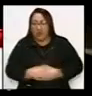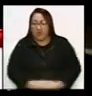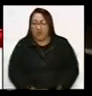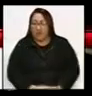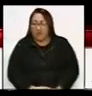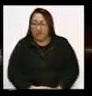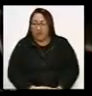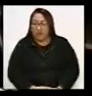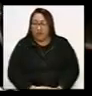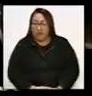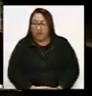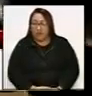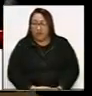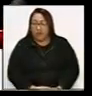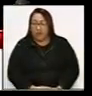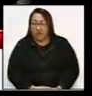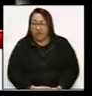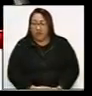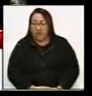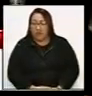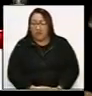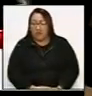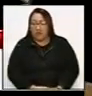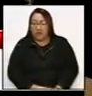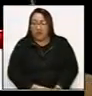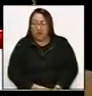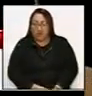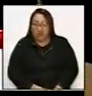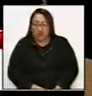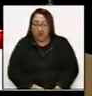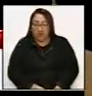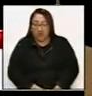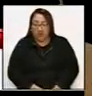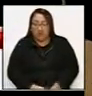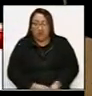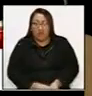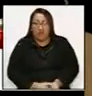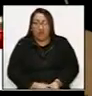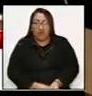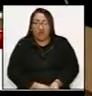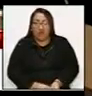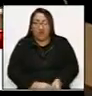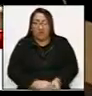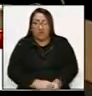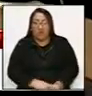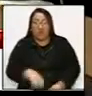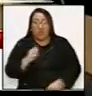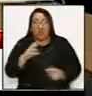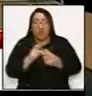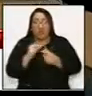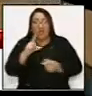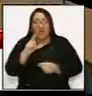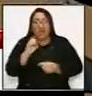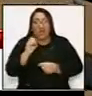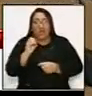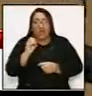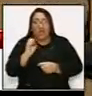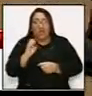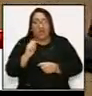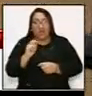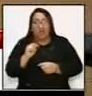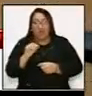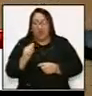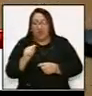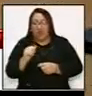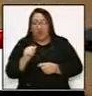Gracias. Señora Corte. Gracias, presidente. Como bien dice la congresista Úrsula Letona, el señor Richard Arce,